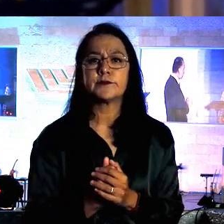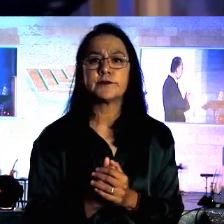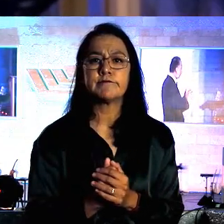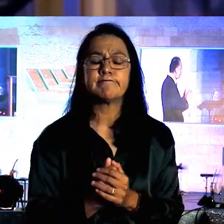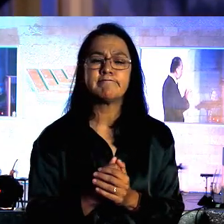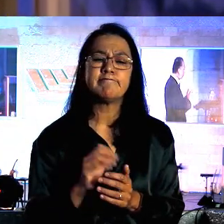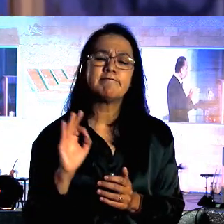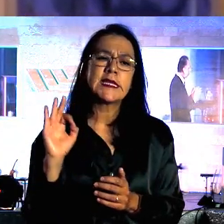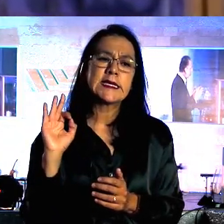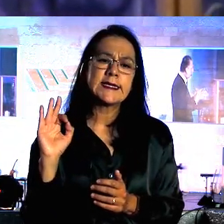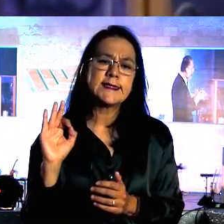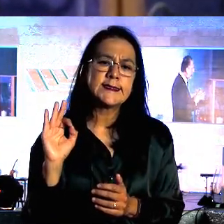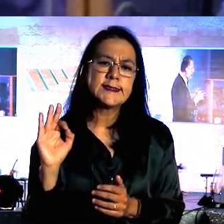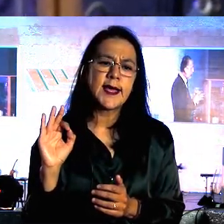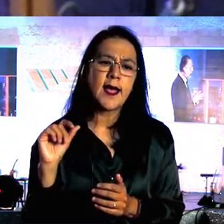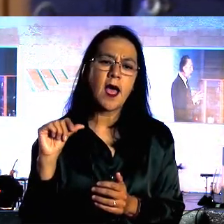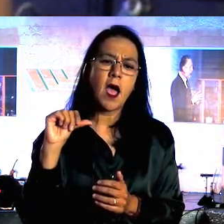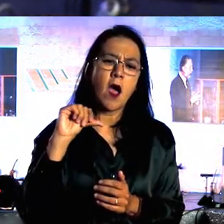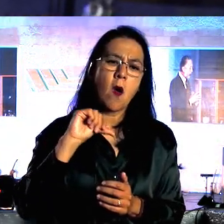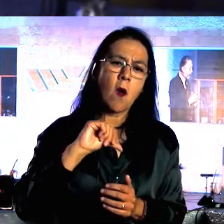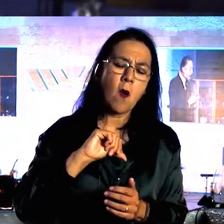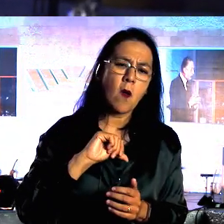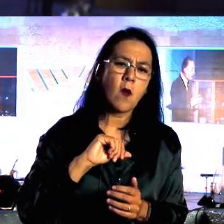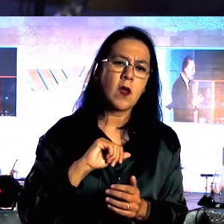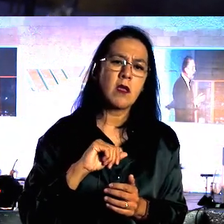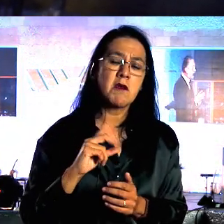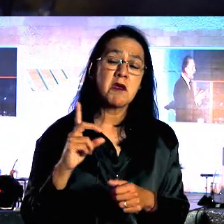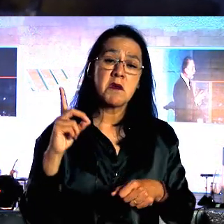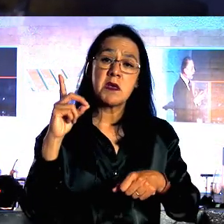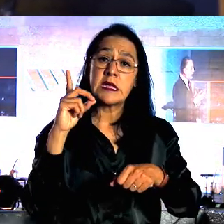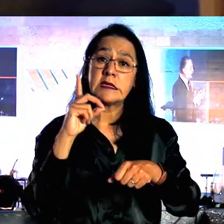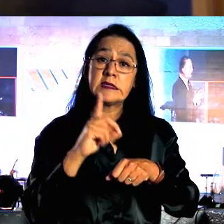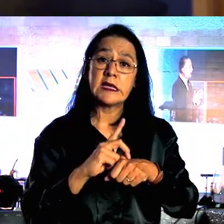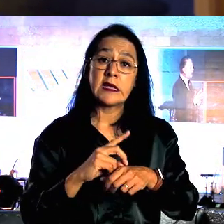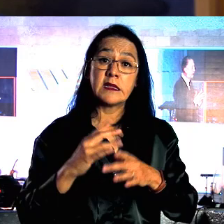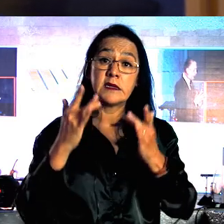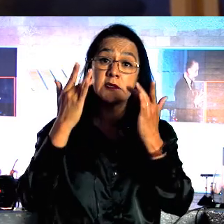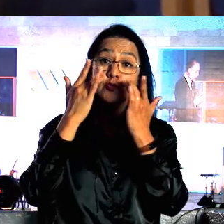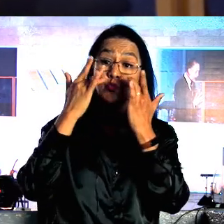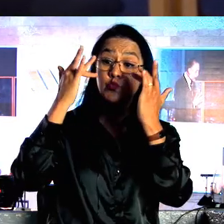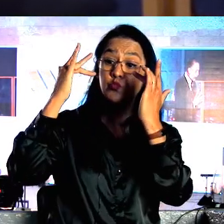tal vez hoy es un día de renuncias